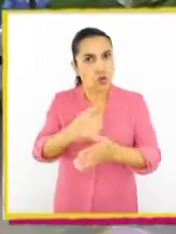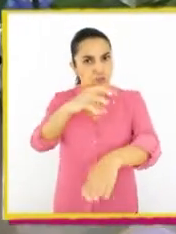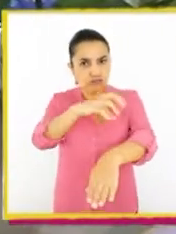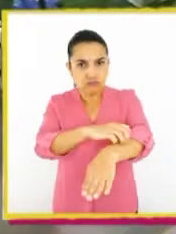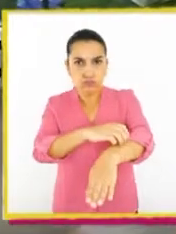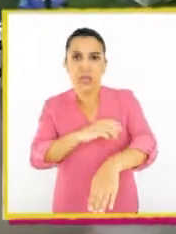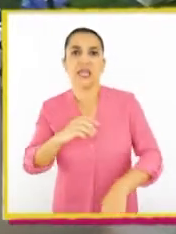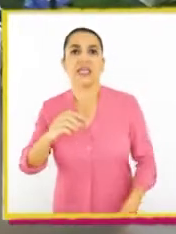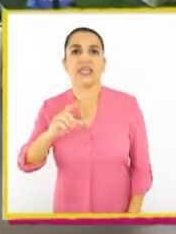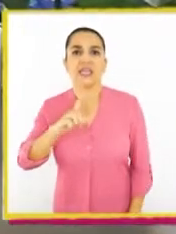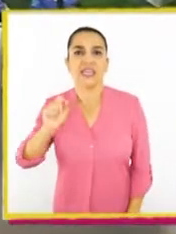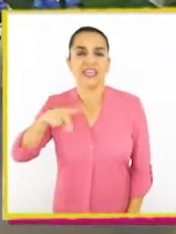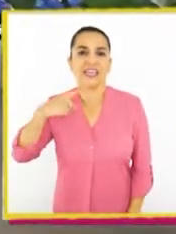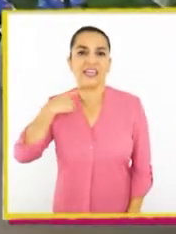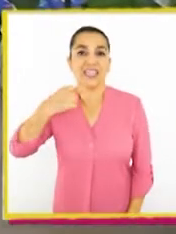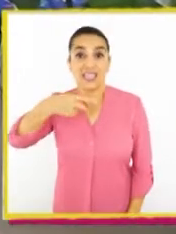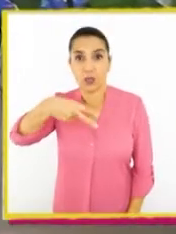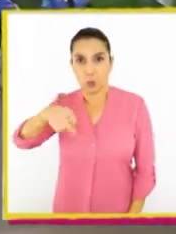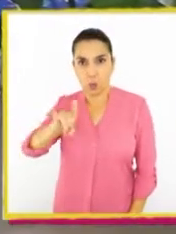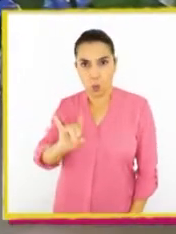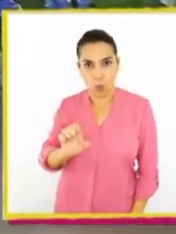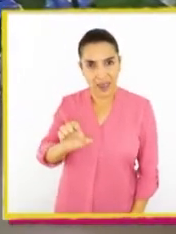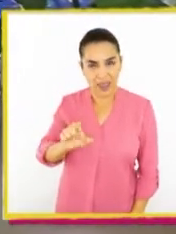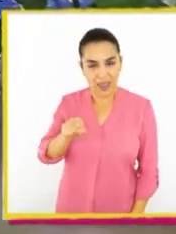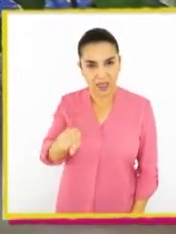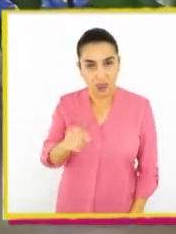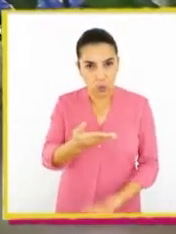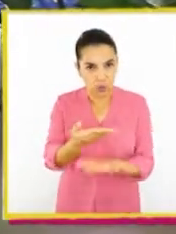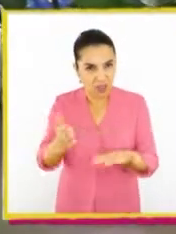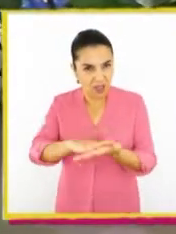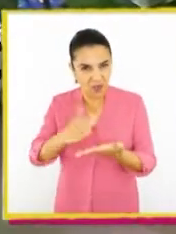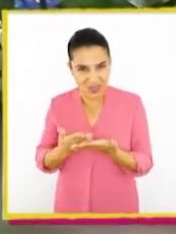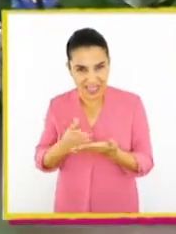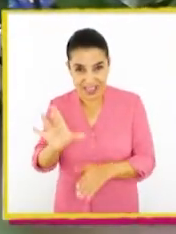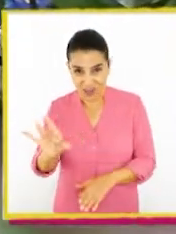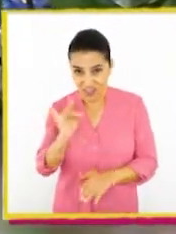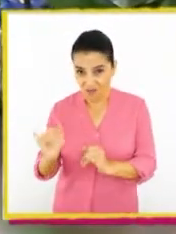investigando. ¿Ustedes cómo van? ¿Encontraron algo más?